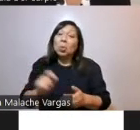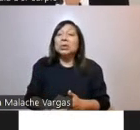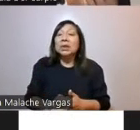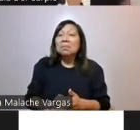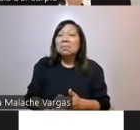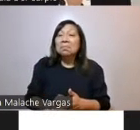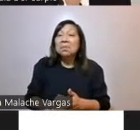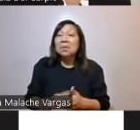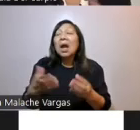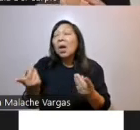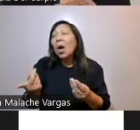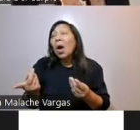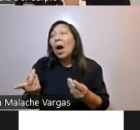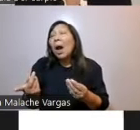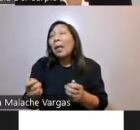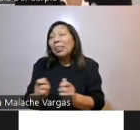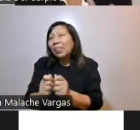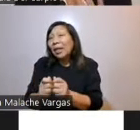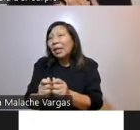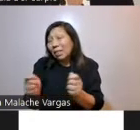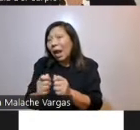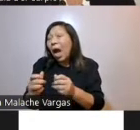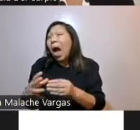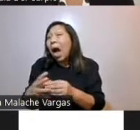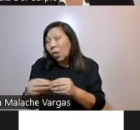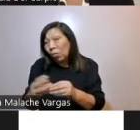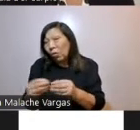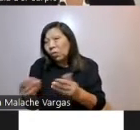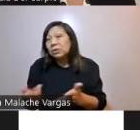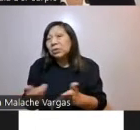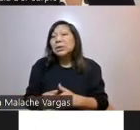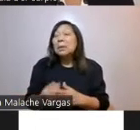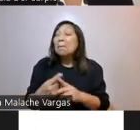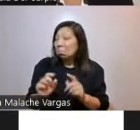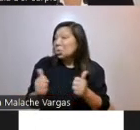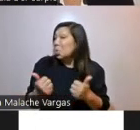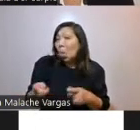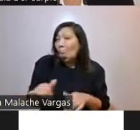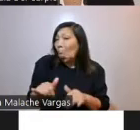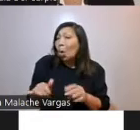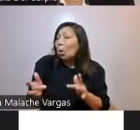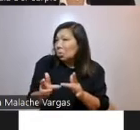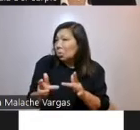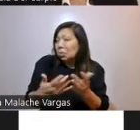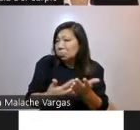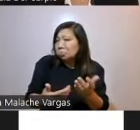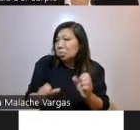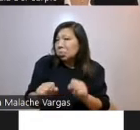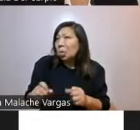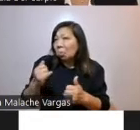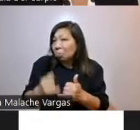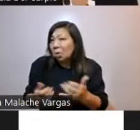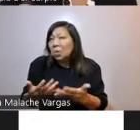están hechas de algodón, justamente, que es el material recomendado para esta zona. Sin embargo, igual te mantiene en contacto con la sangre, eso puede generar calor